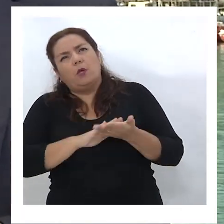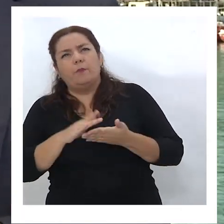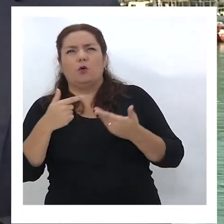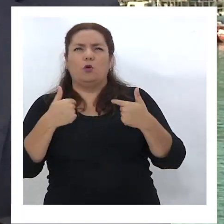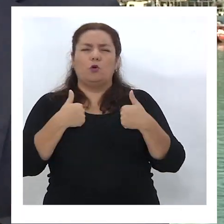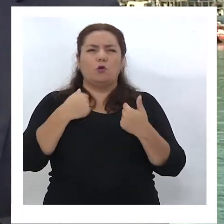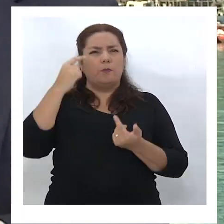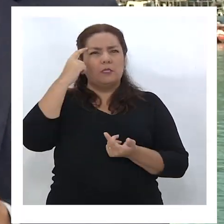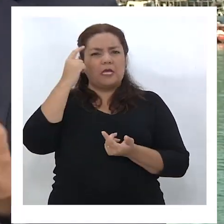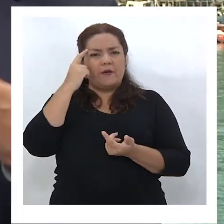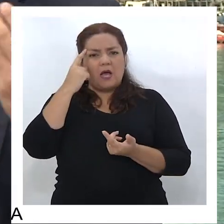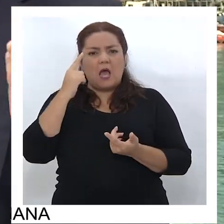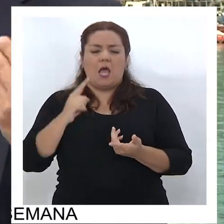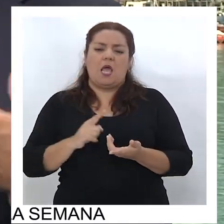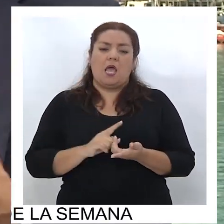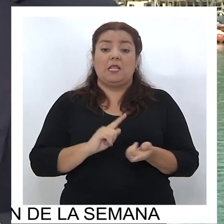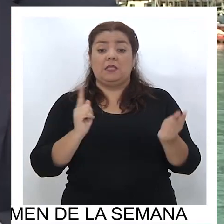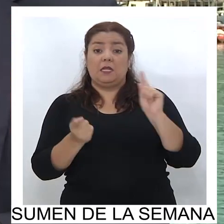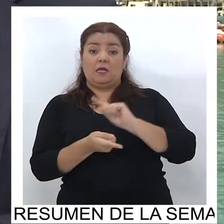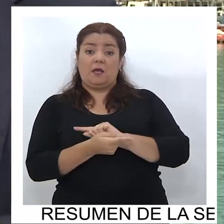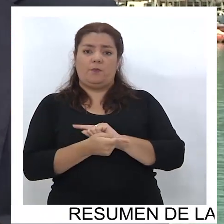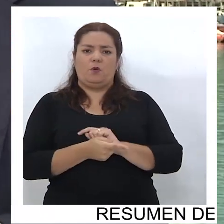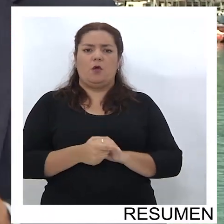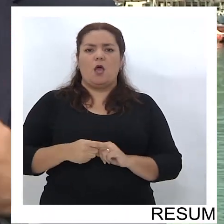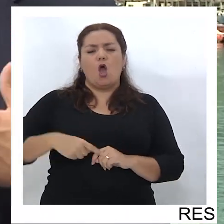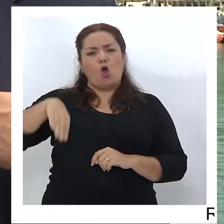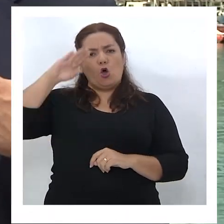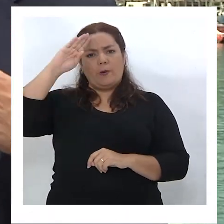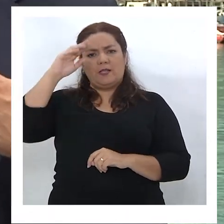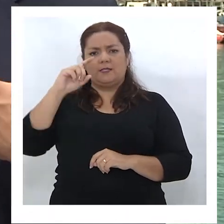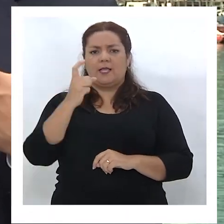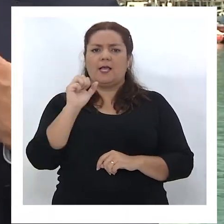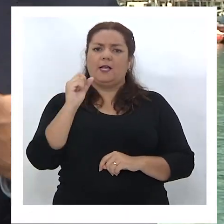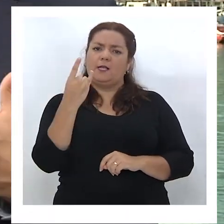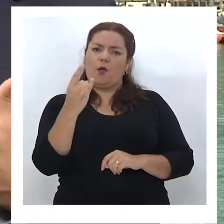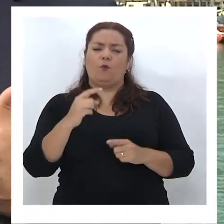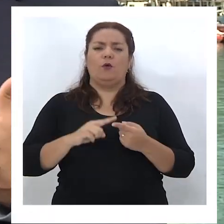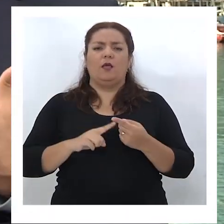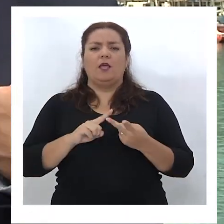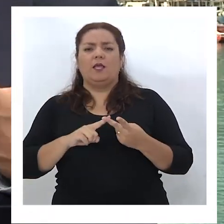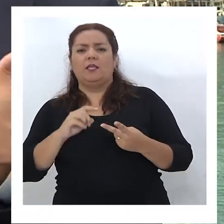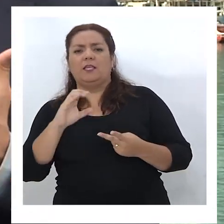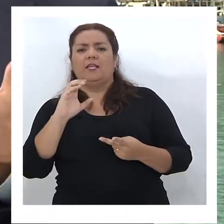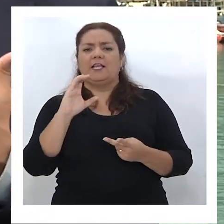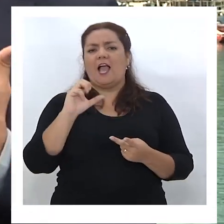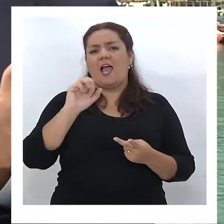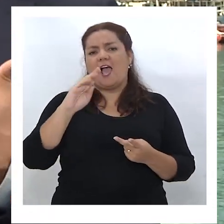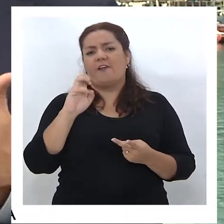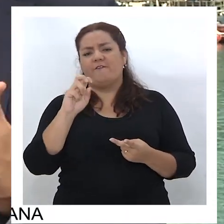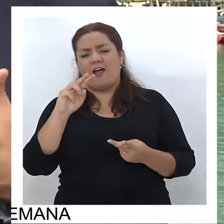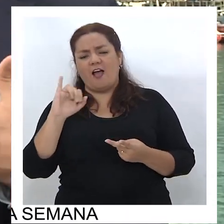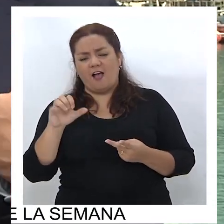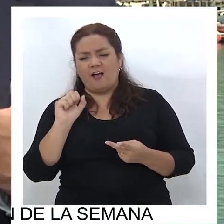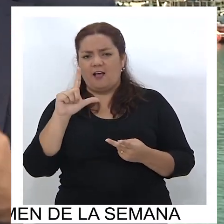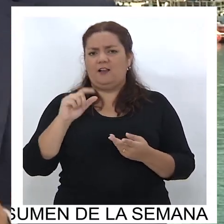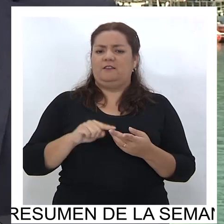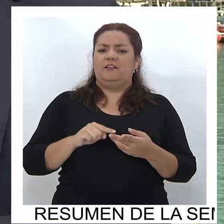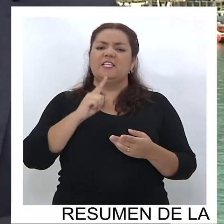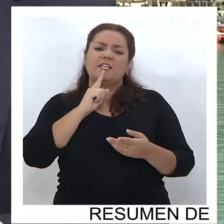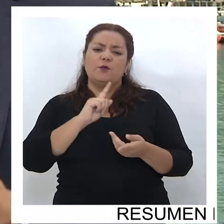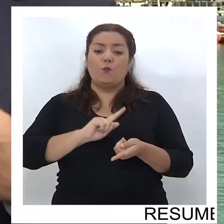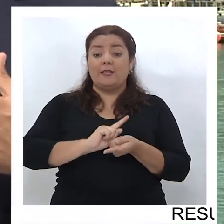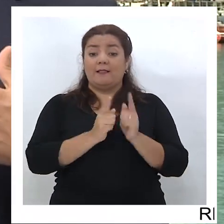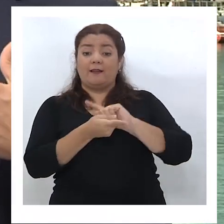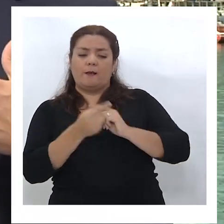epistolar entre el comandante Grau y Carmena Carvajal de Prat, ¿verdad? Cuando después de la muerte de Prat tienen un intercambio de cartas ahí muy